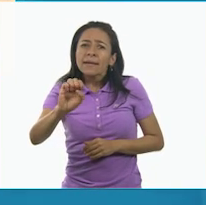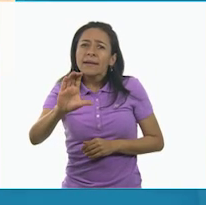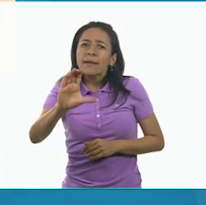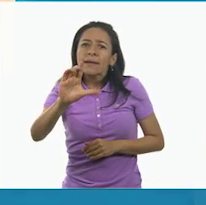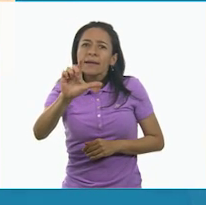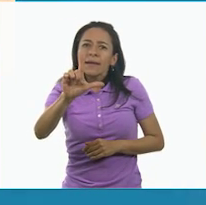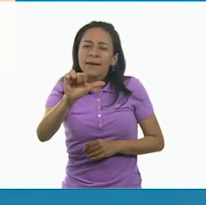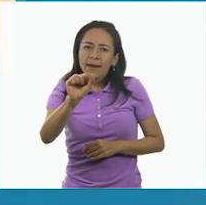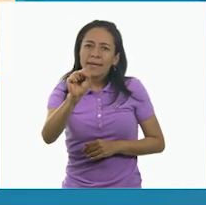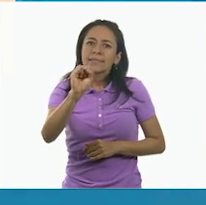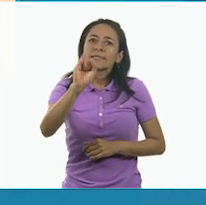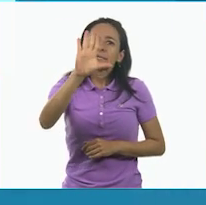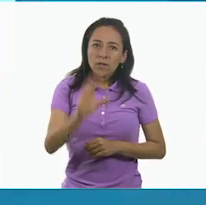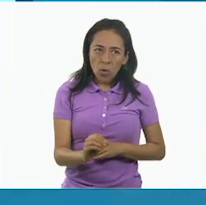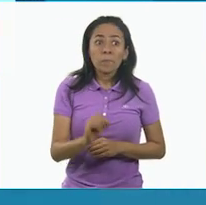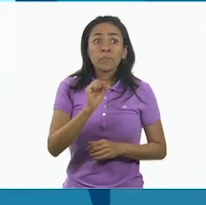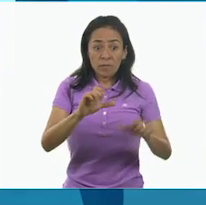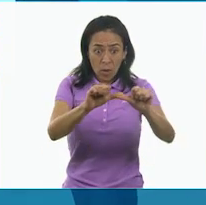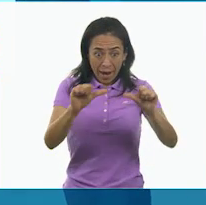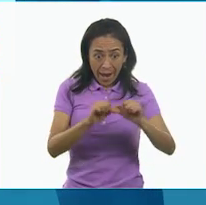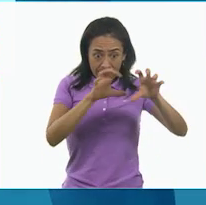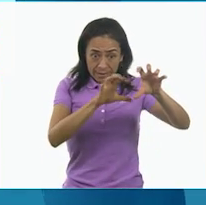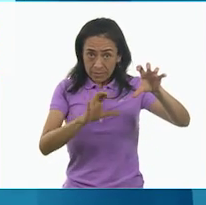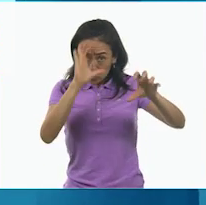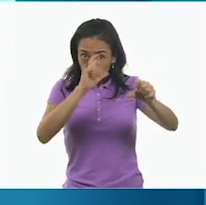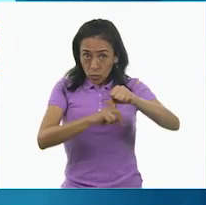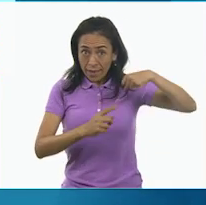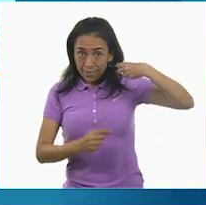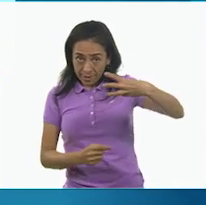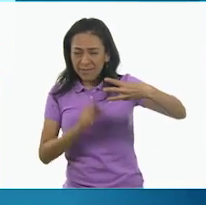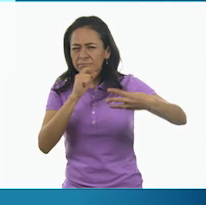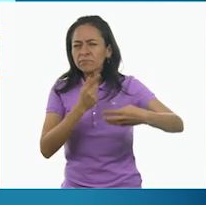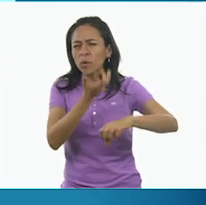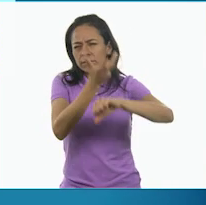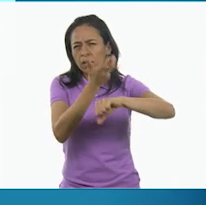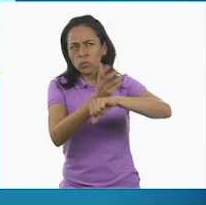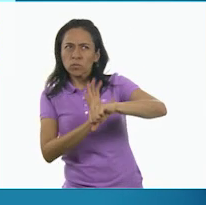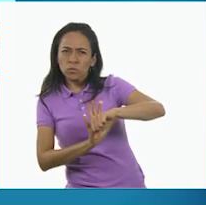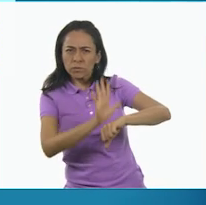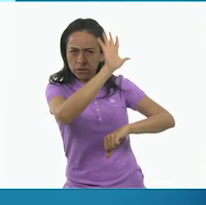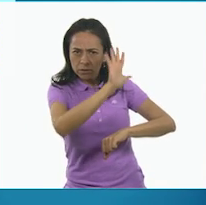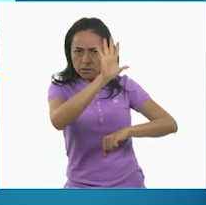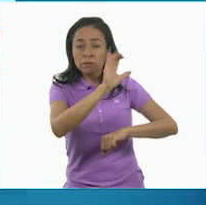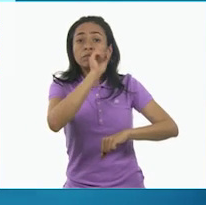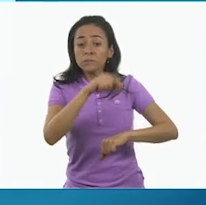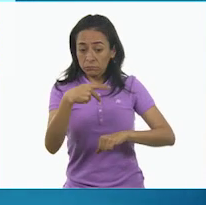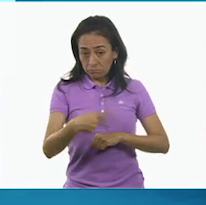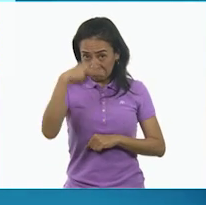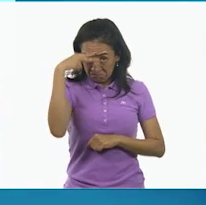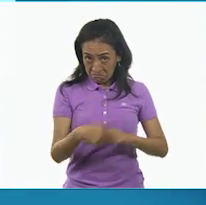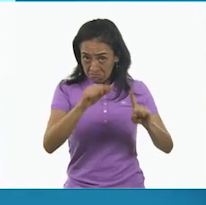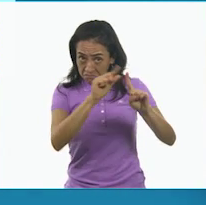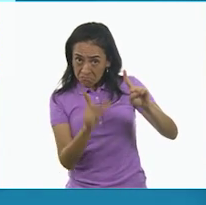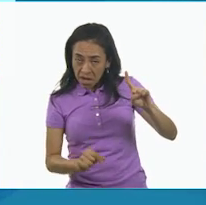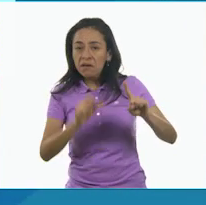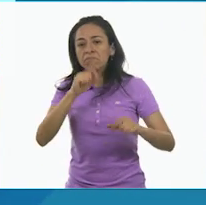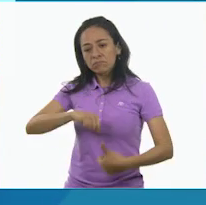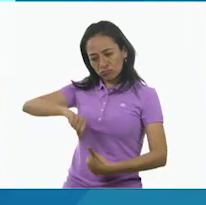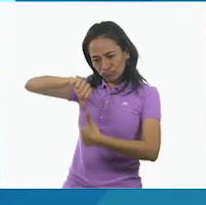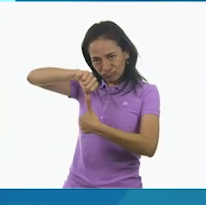superáreas culturales que comprenden los territorios actuales del sur de los Estados Unidos de América, la República Mexicana y